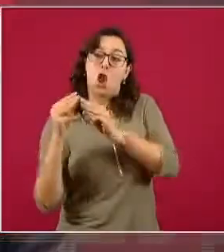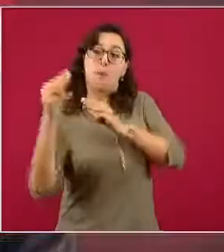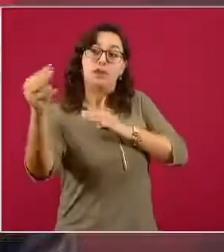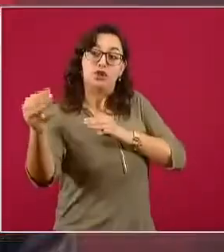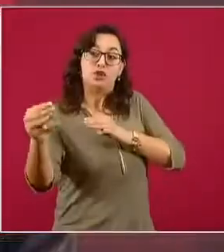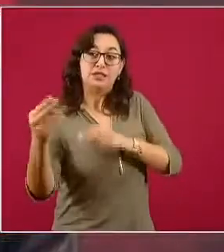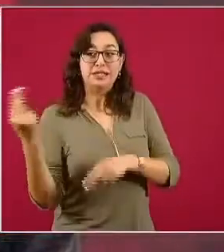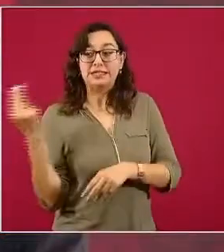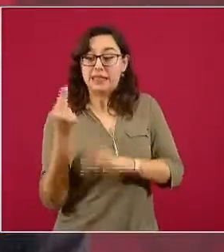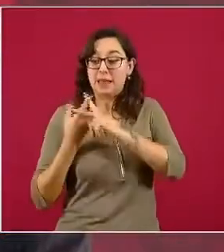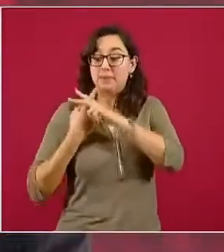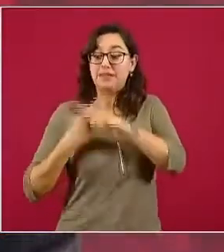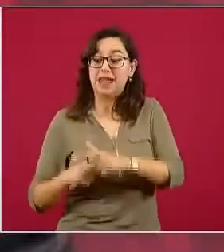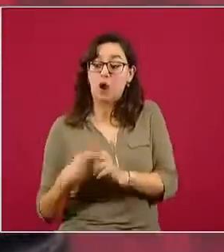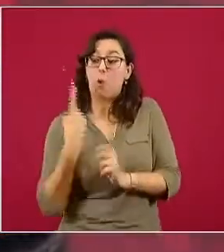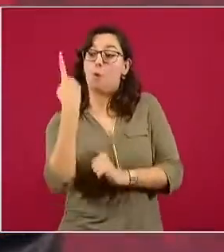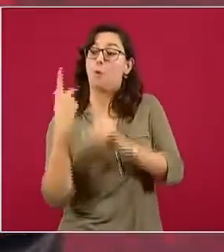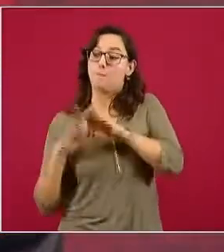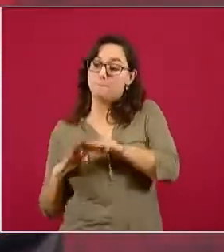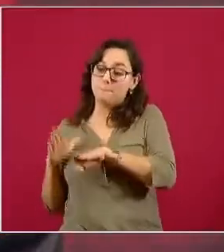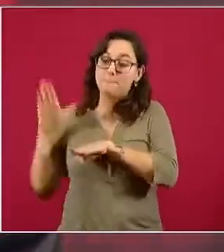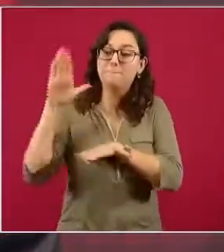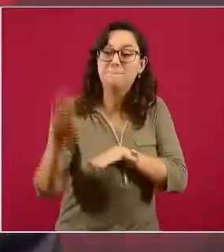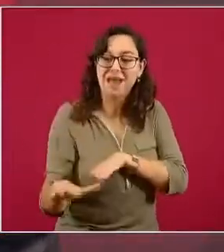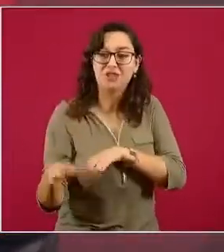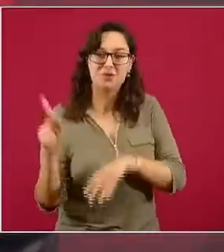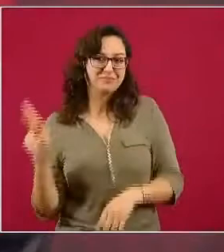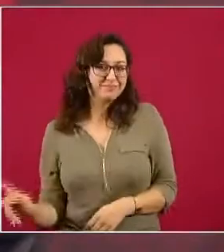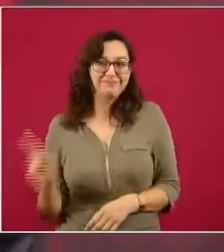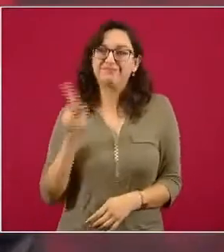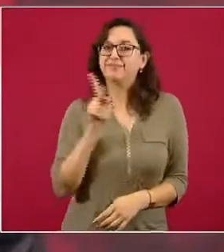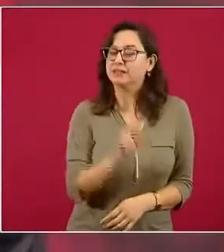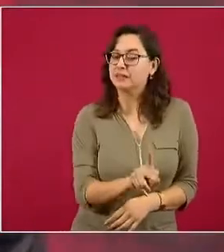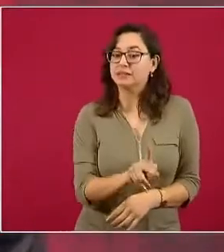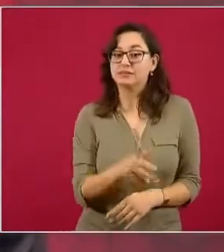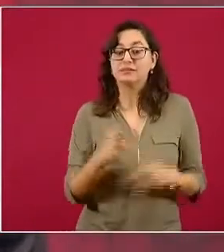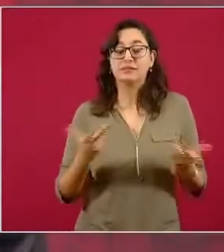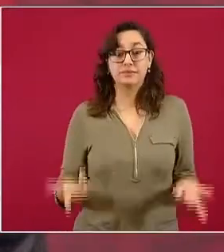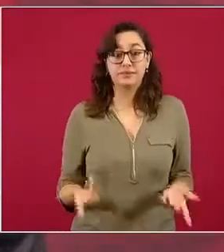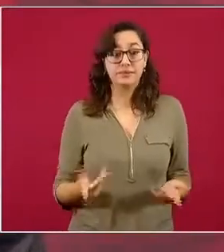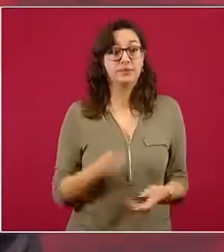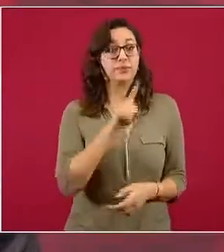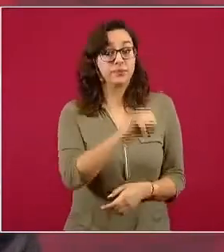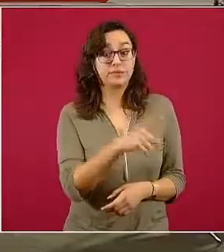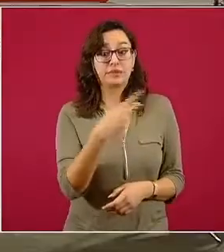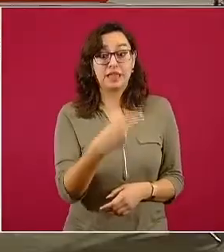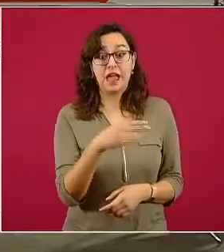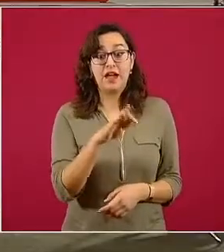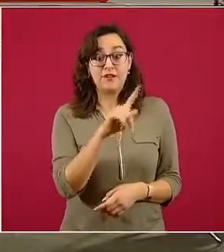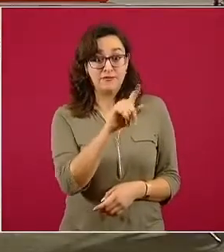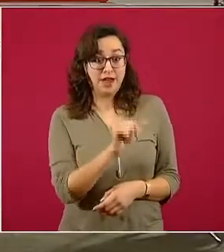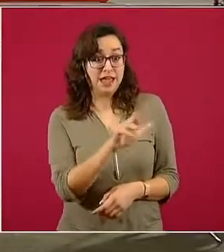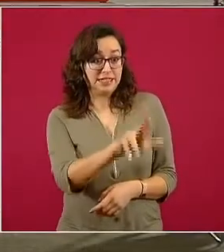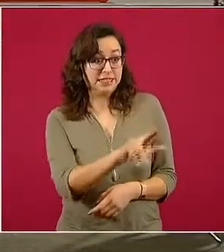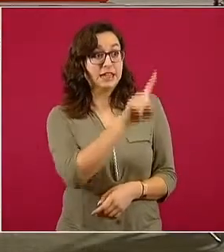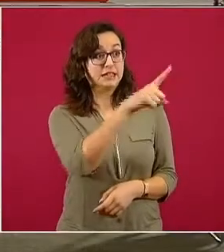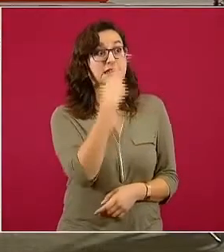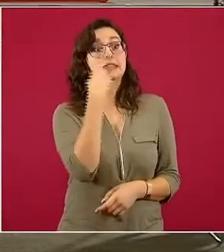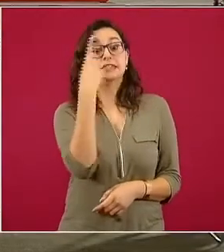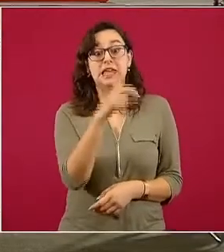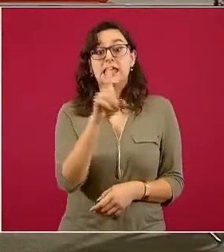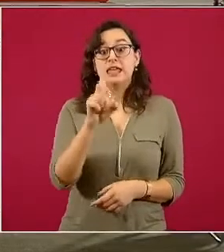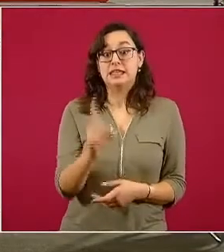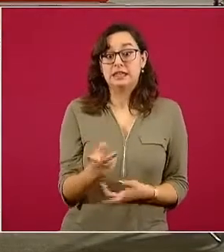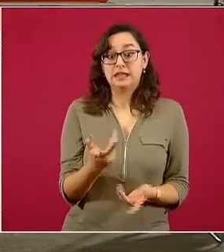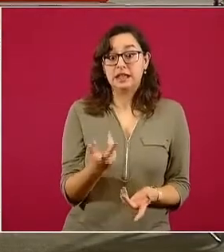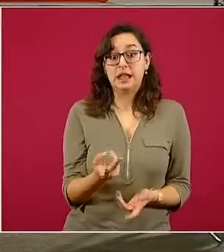125,000 dosis que Pfizer se ha comprometido a entregar a México en diciembre, de